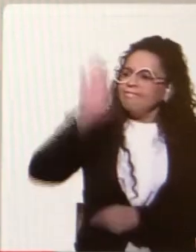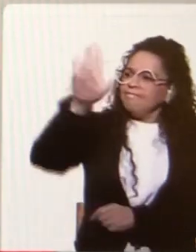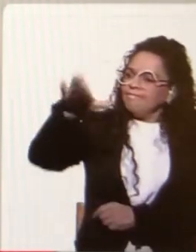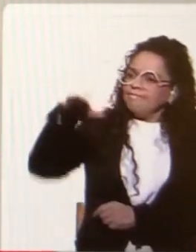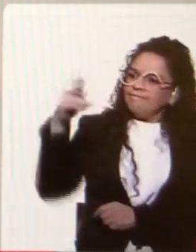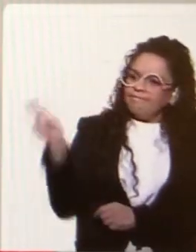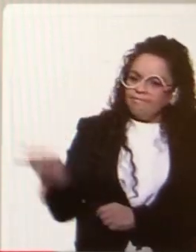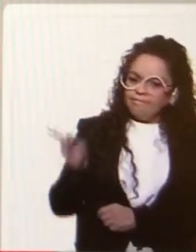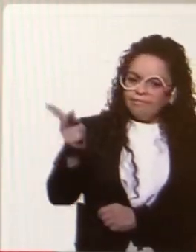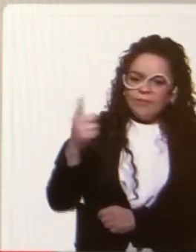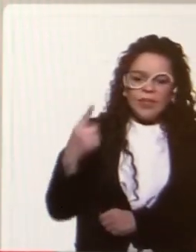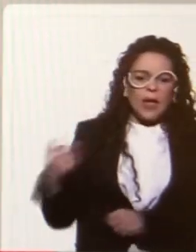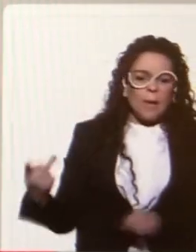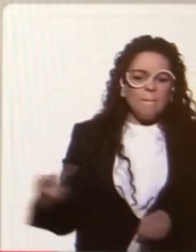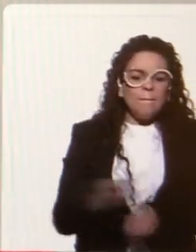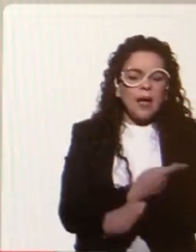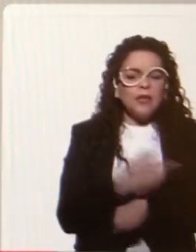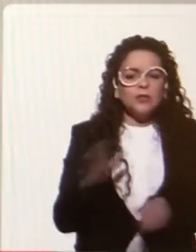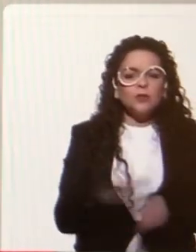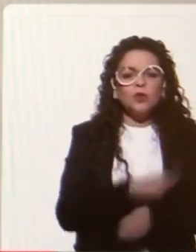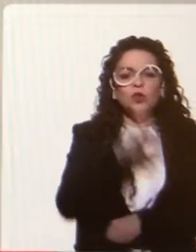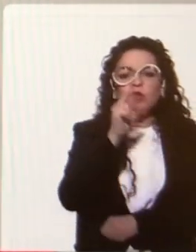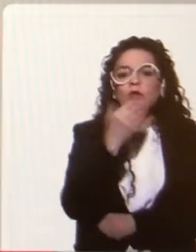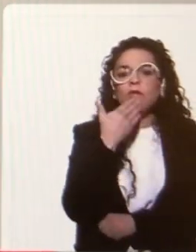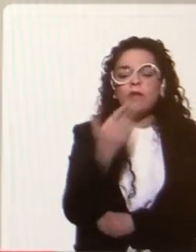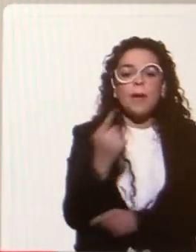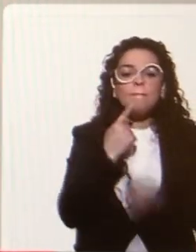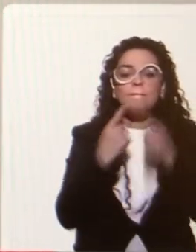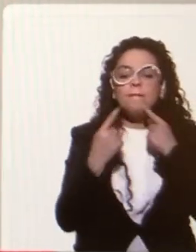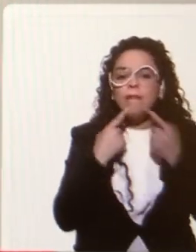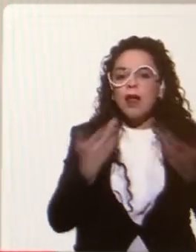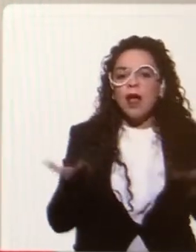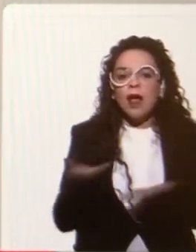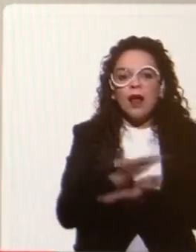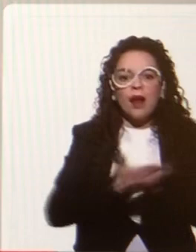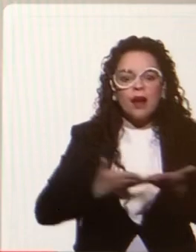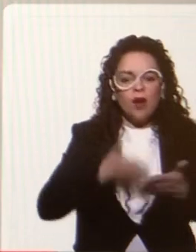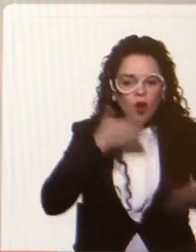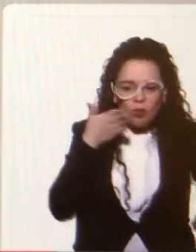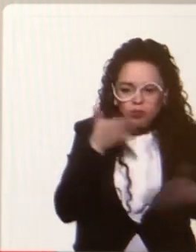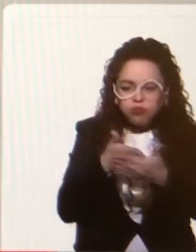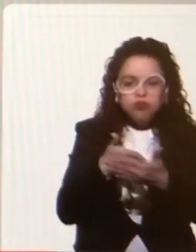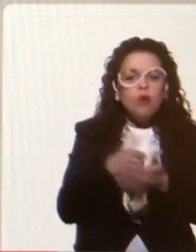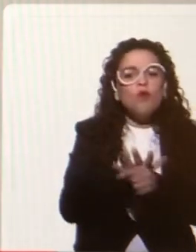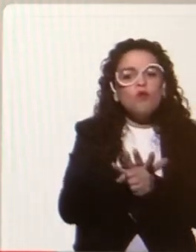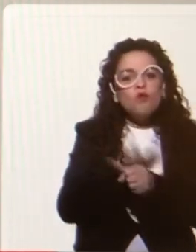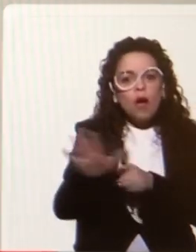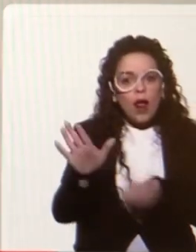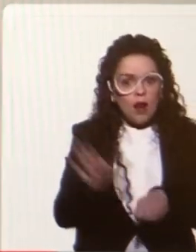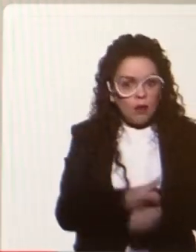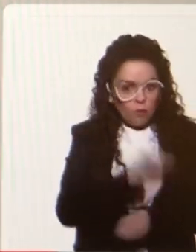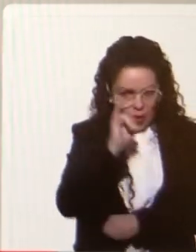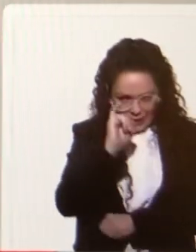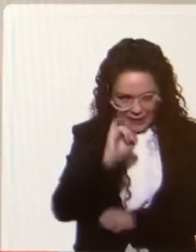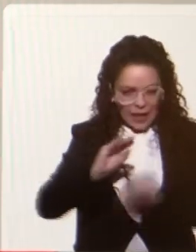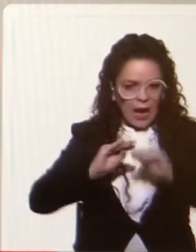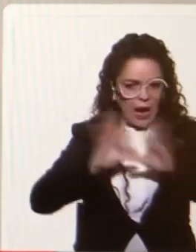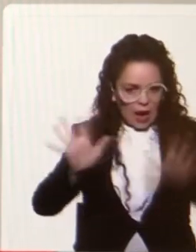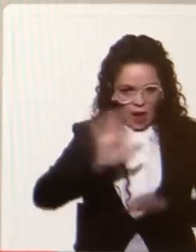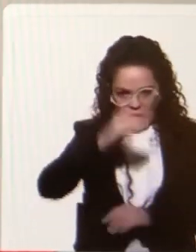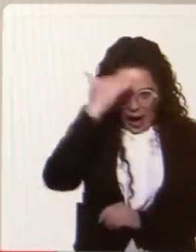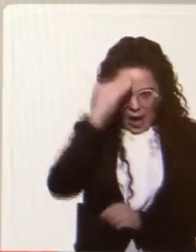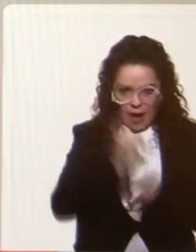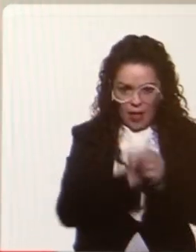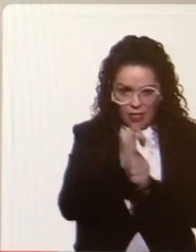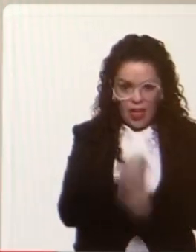presidente quieren provocar van a ar manifestantes provocadores que van a llevar seguramente van a